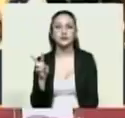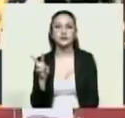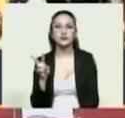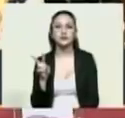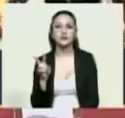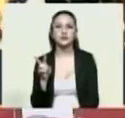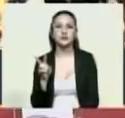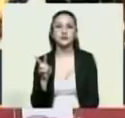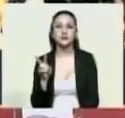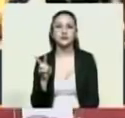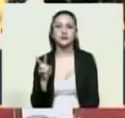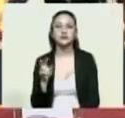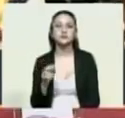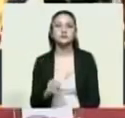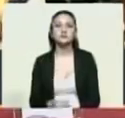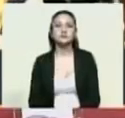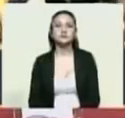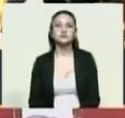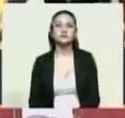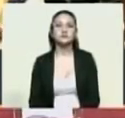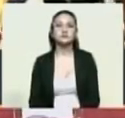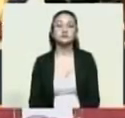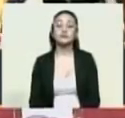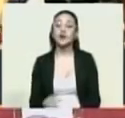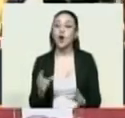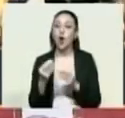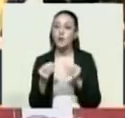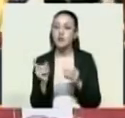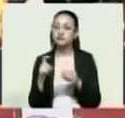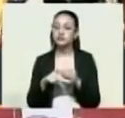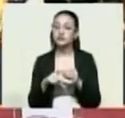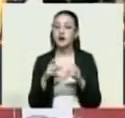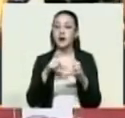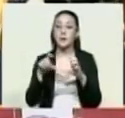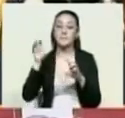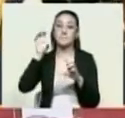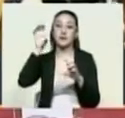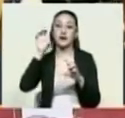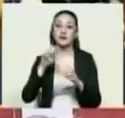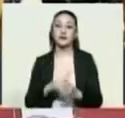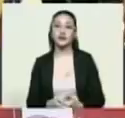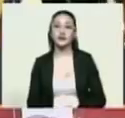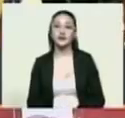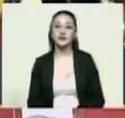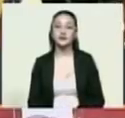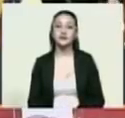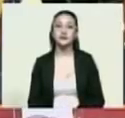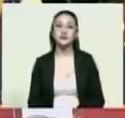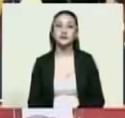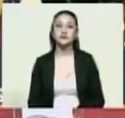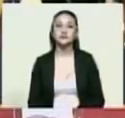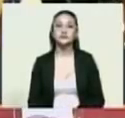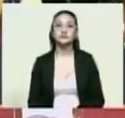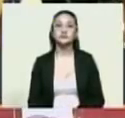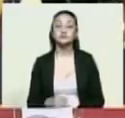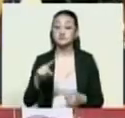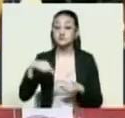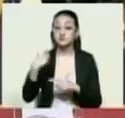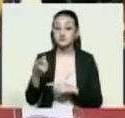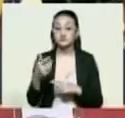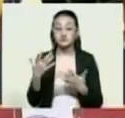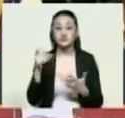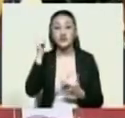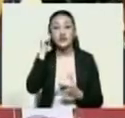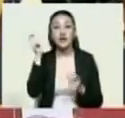la estructura del carnet de la patria. Que nos permita, por ejemplo, para el próximo Día del